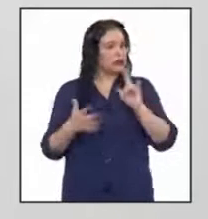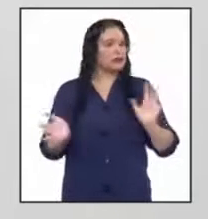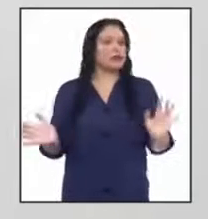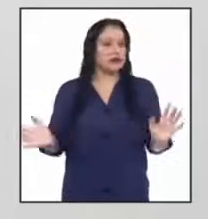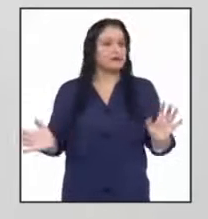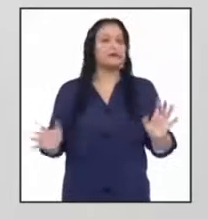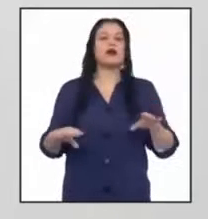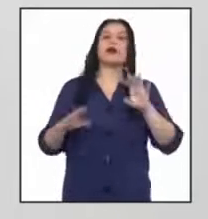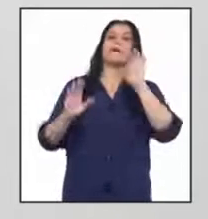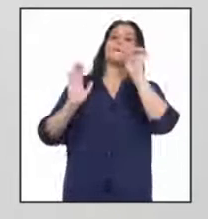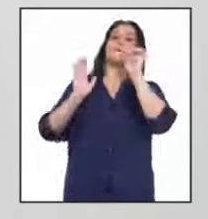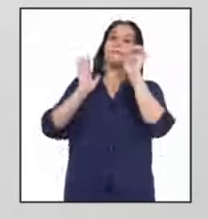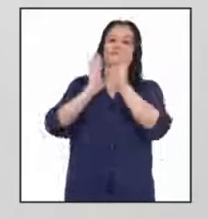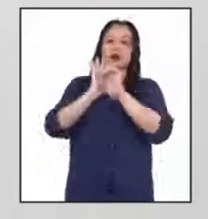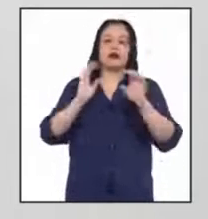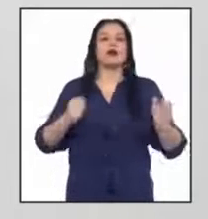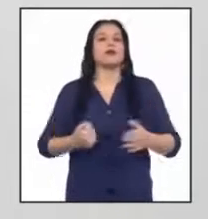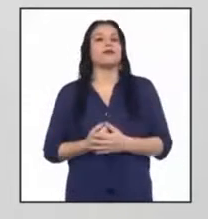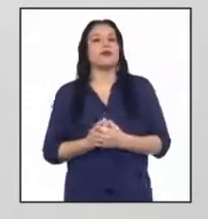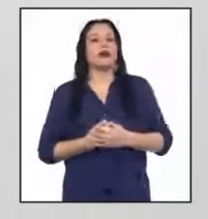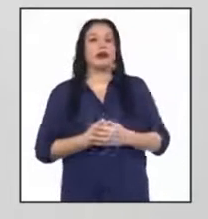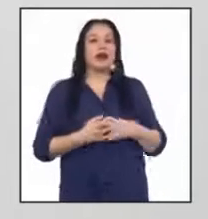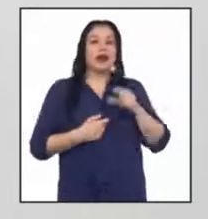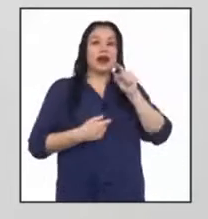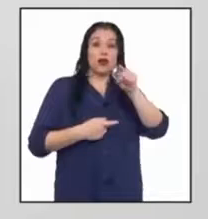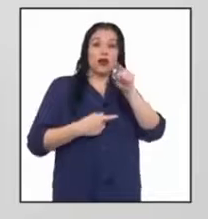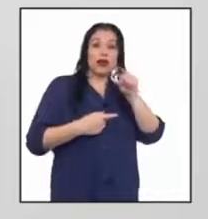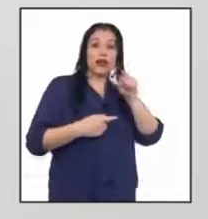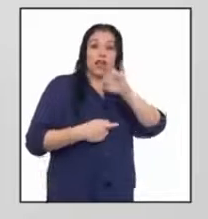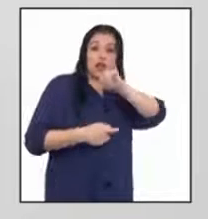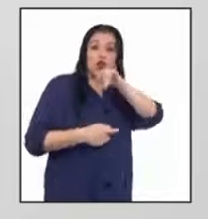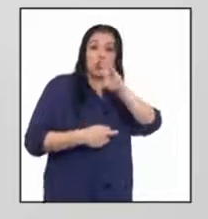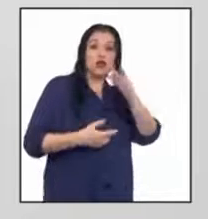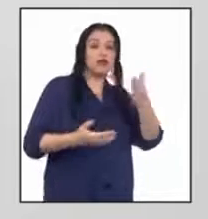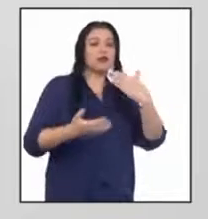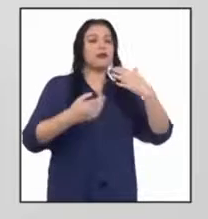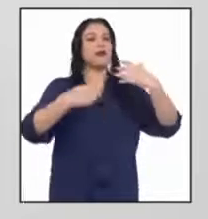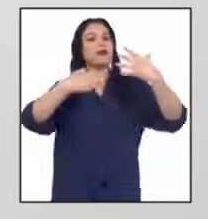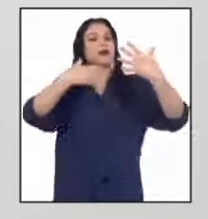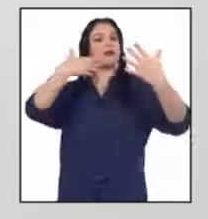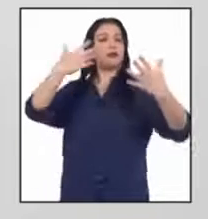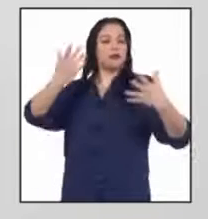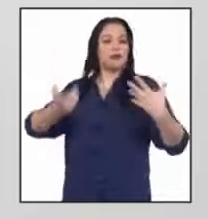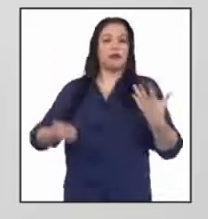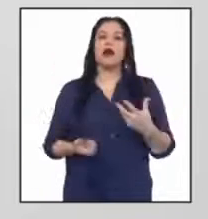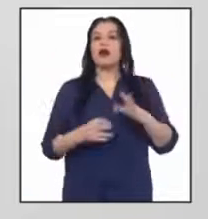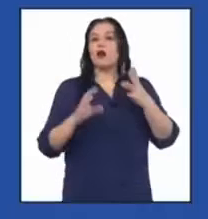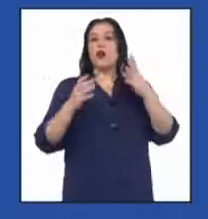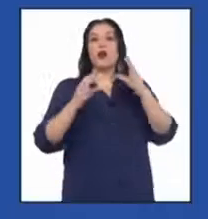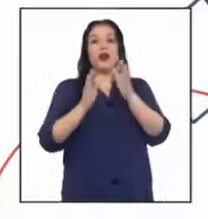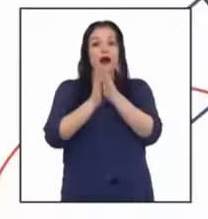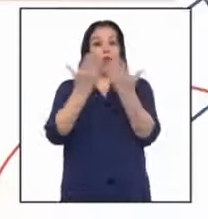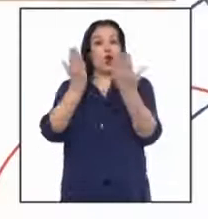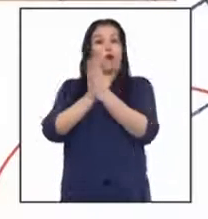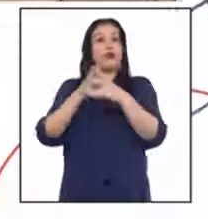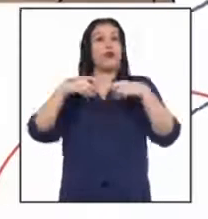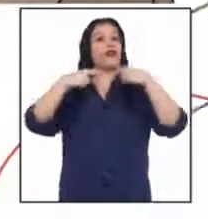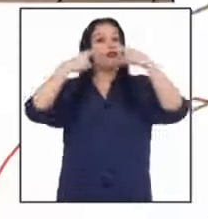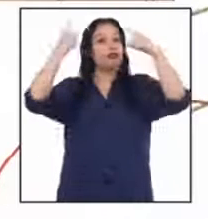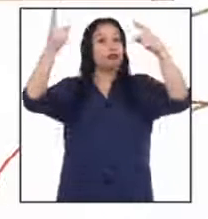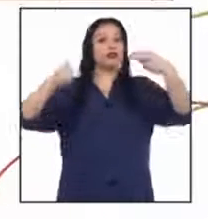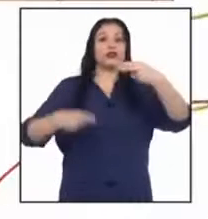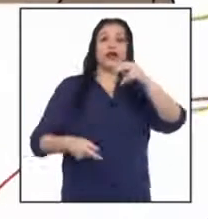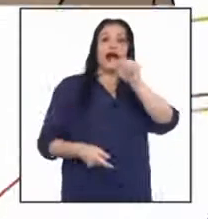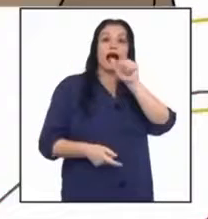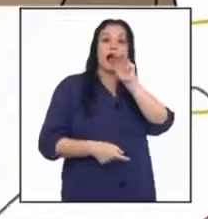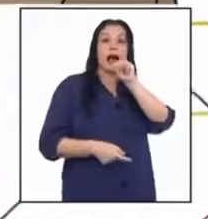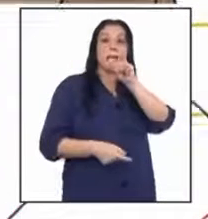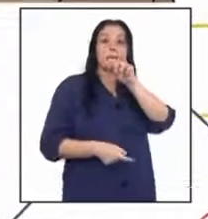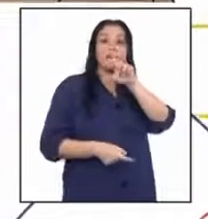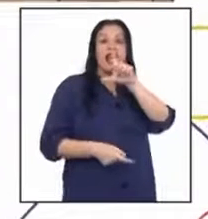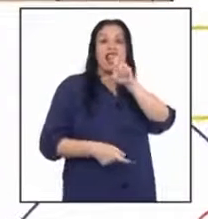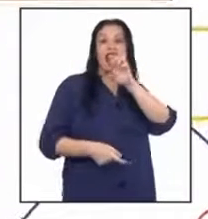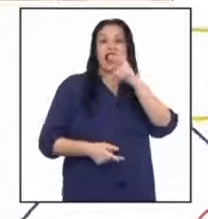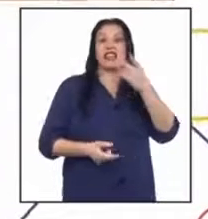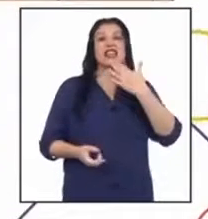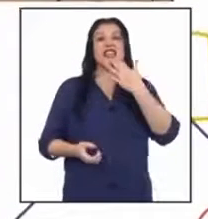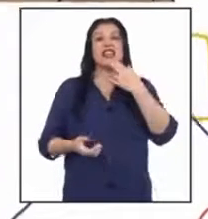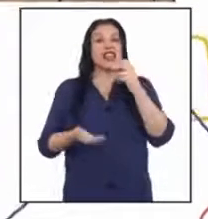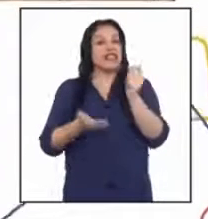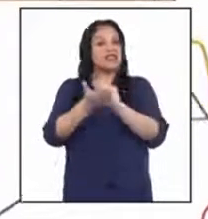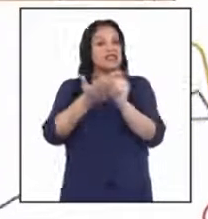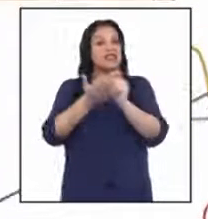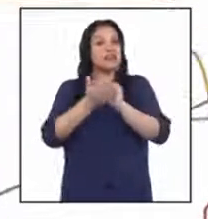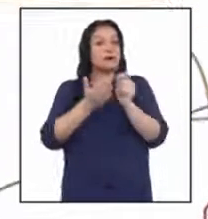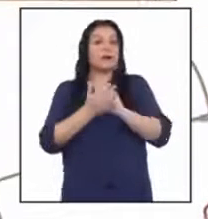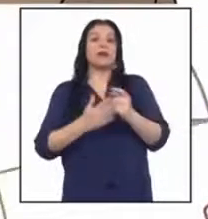Por ejemplo, el fragmento que estabas actuando pertenece a la famosa obra Hamlet del inglés William